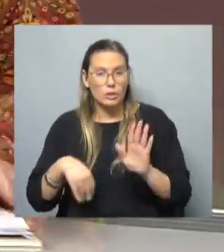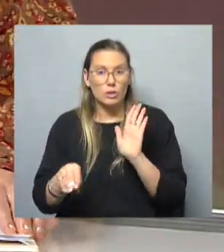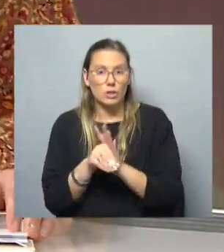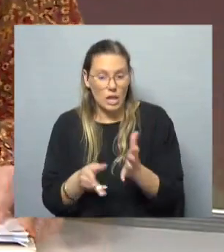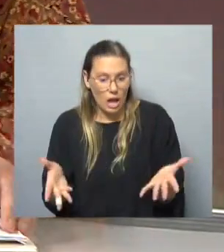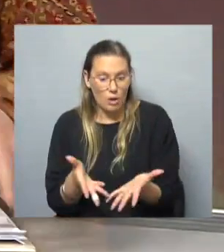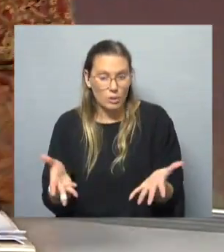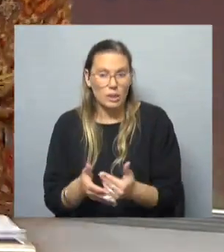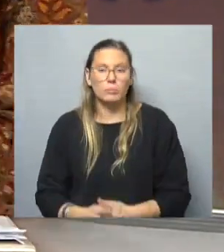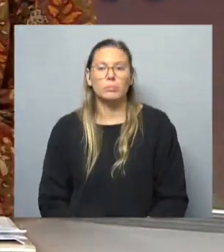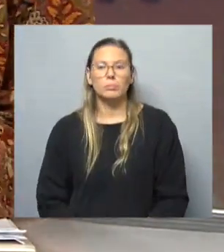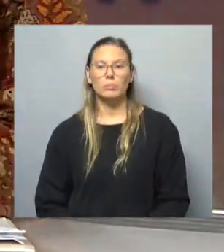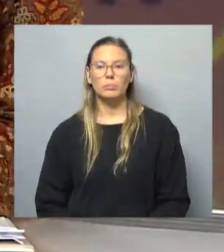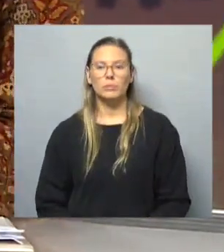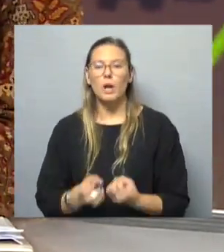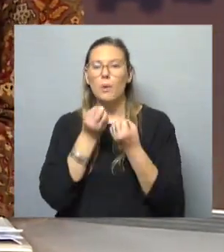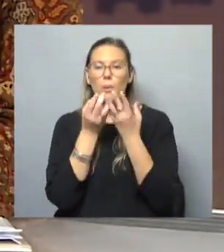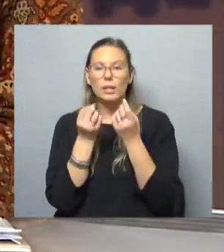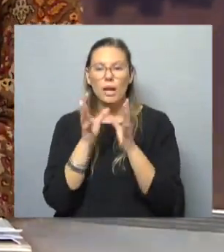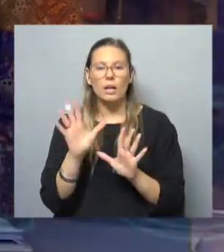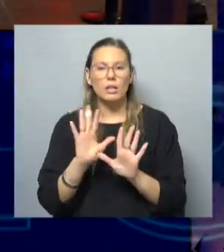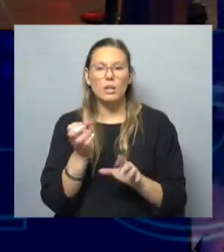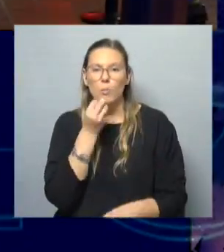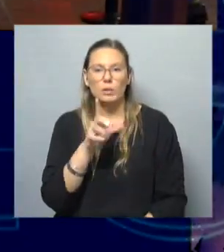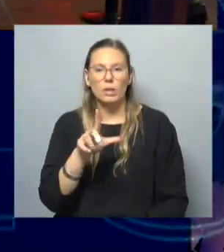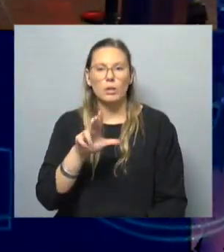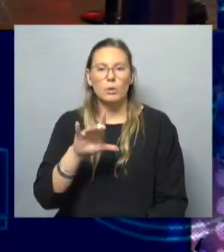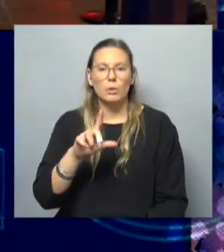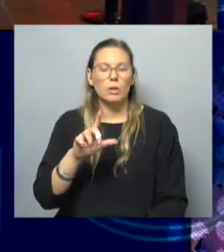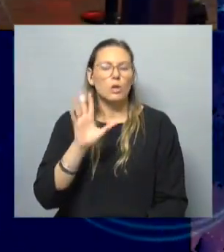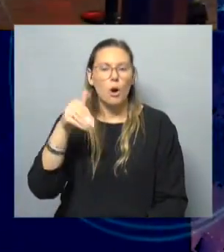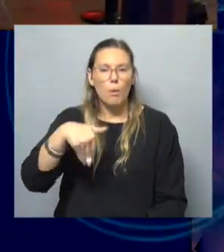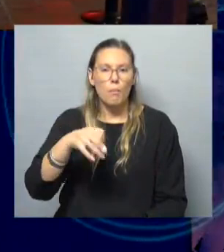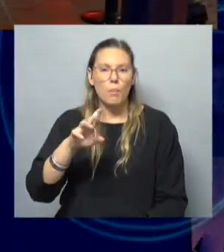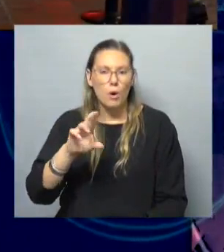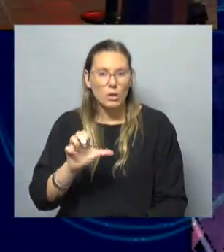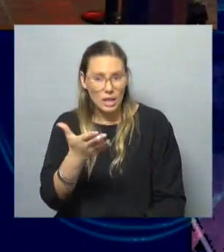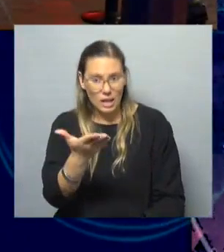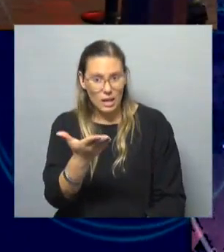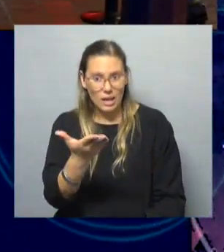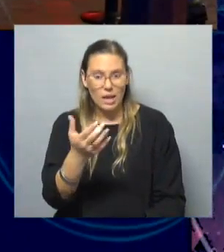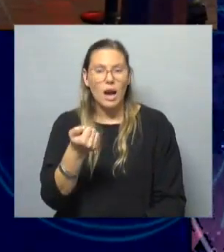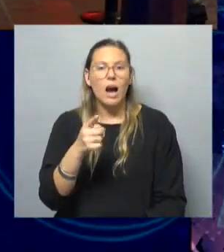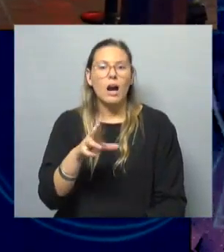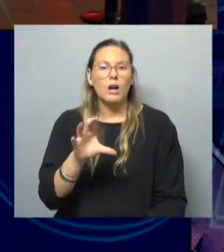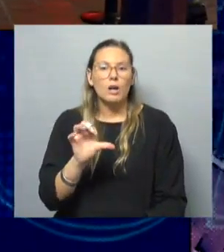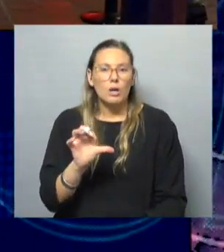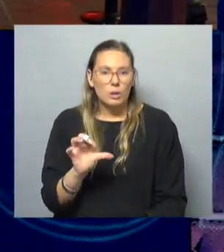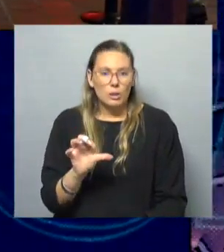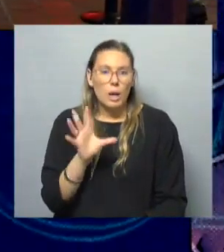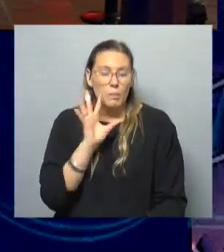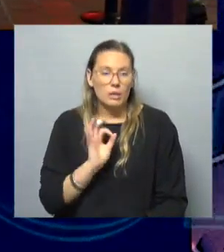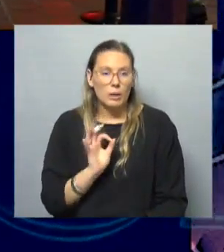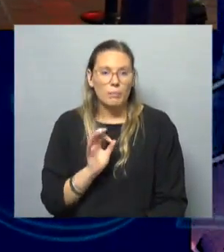preciso momento. Muy buenas, Lucila anda por ahí. No, More, More y Agus, puede ser.